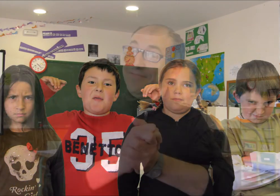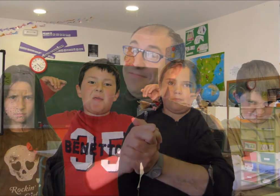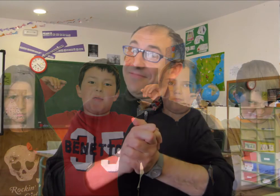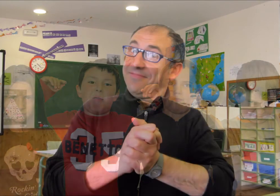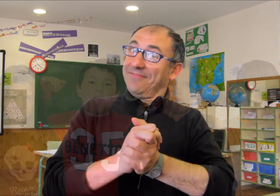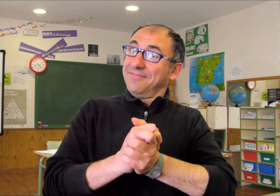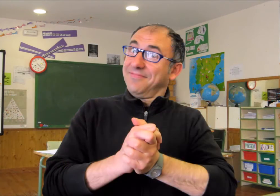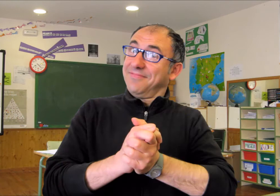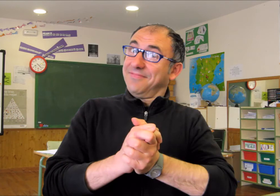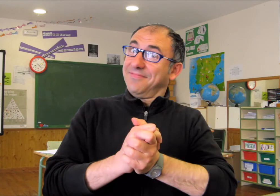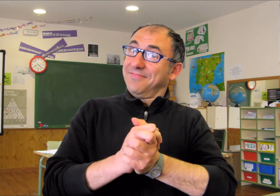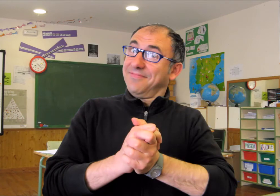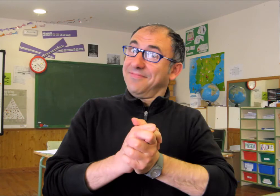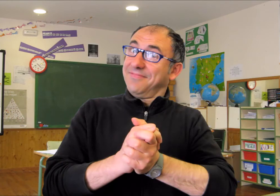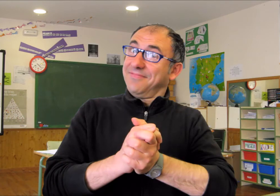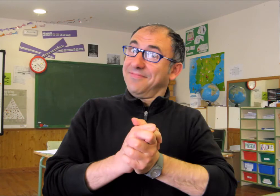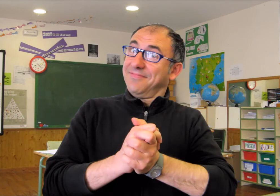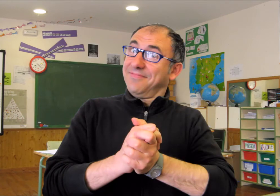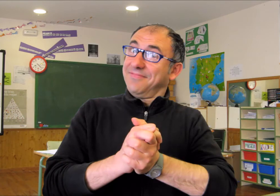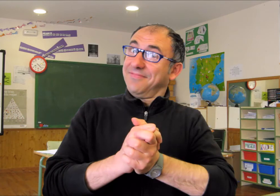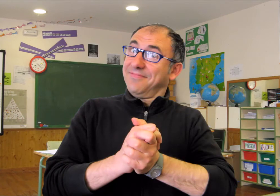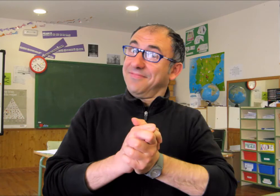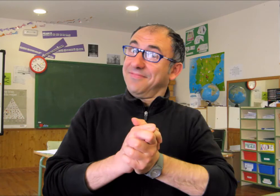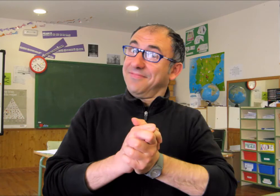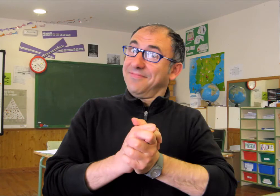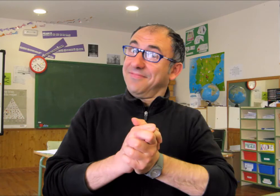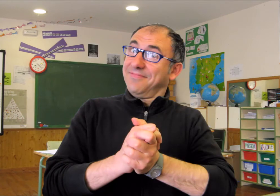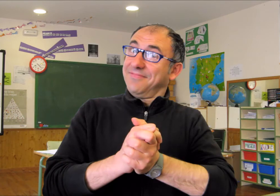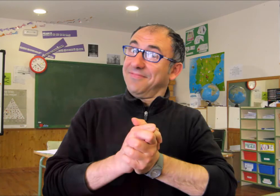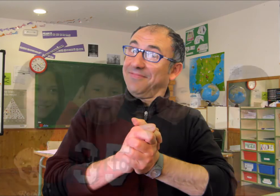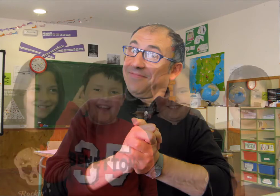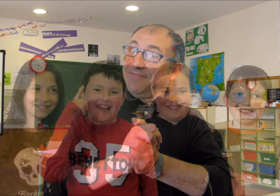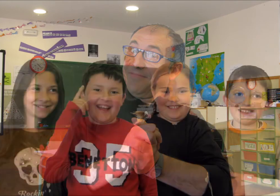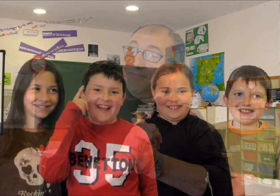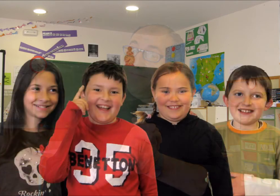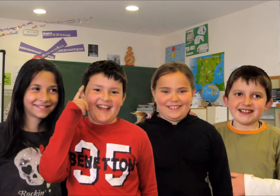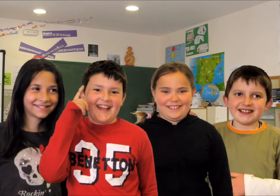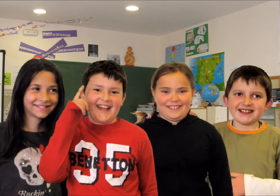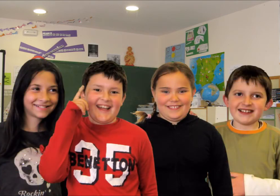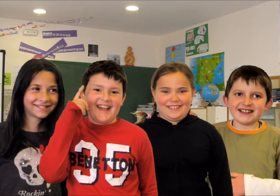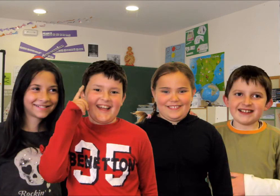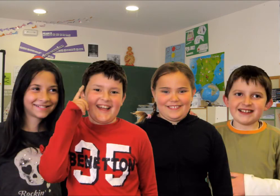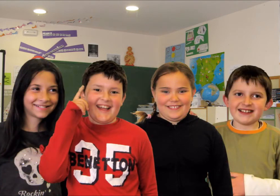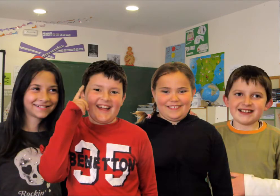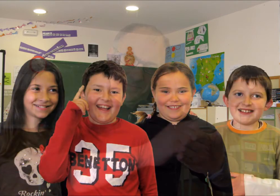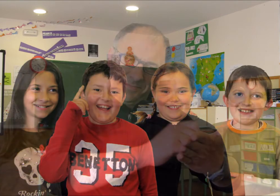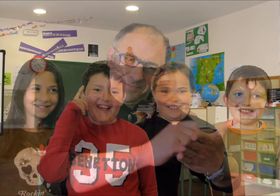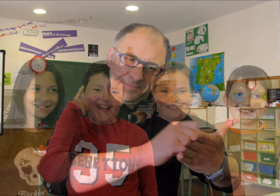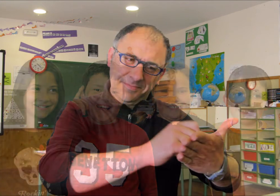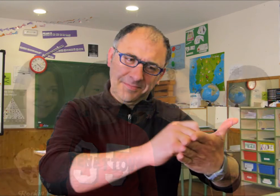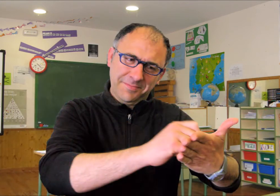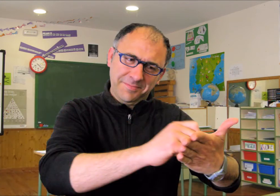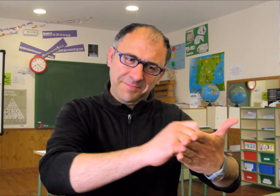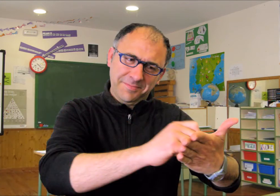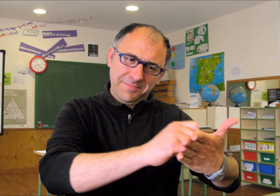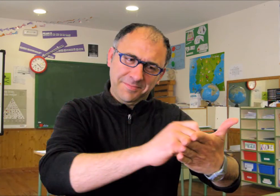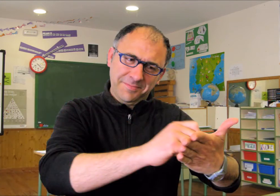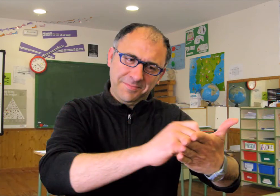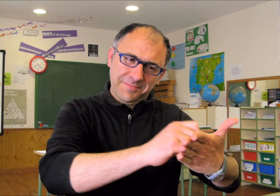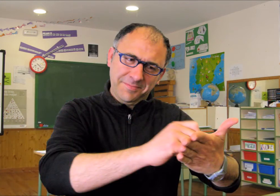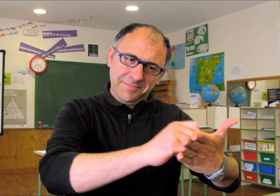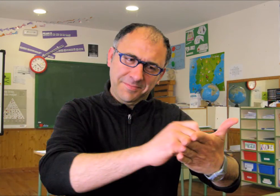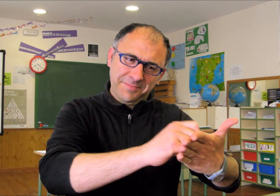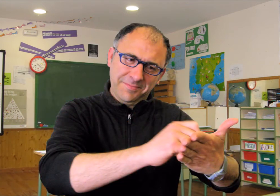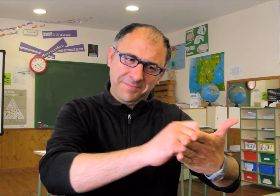¡Guau! Bueno, pues Fatín, Fatián, resulta que ya tenés tema tal vídeo. ¡Lleva! ¡Hala! Escribidlo a